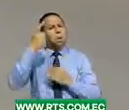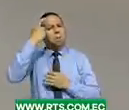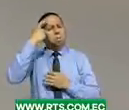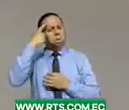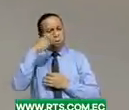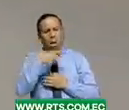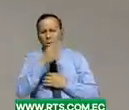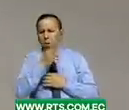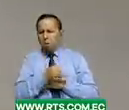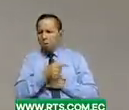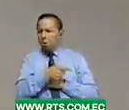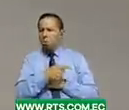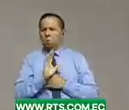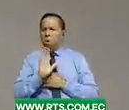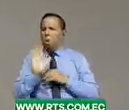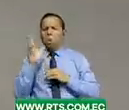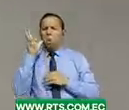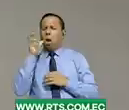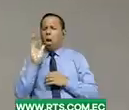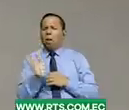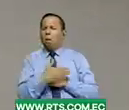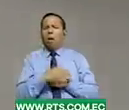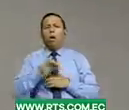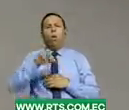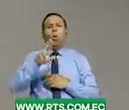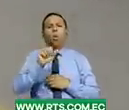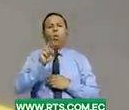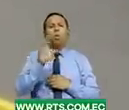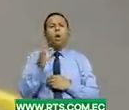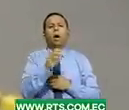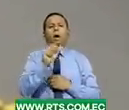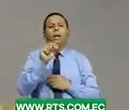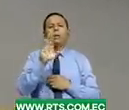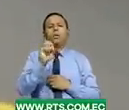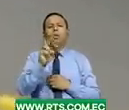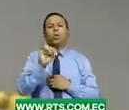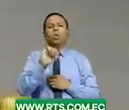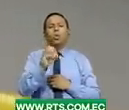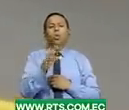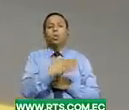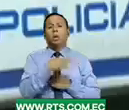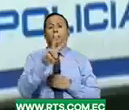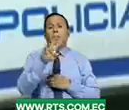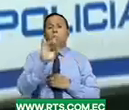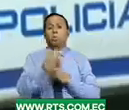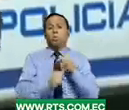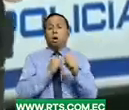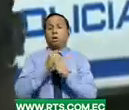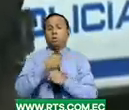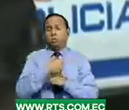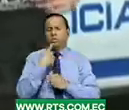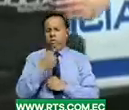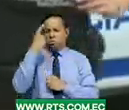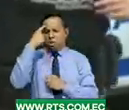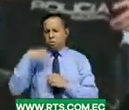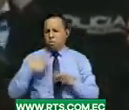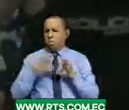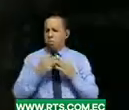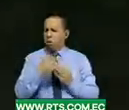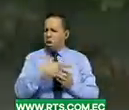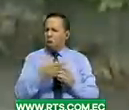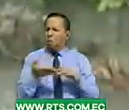hubo sospechas de que pudiera tratarse de Juan Antonio Rodríguez, de 28 años de edad, ya que, según